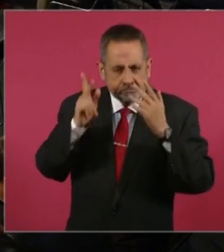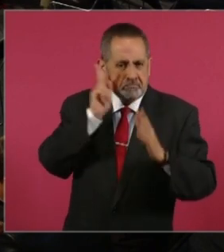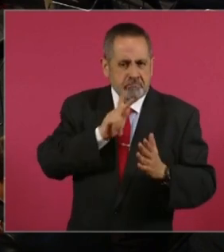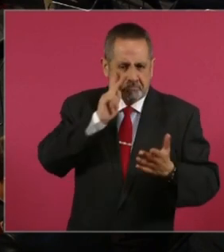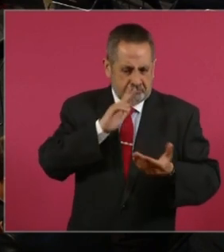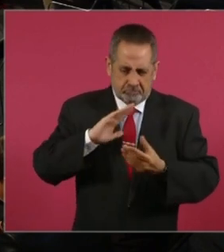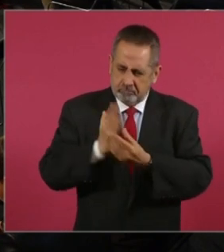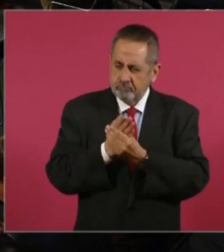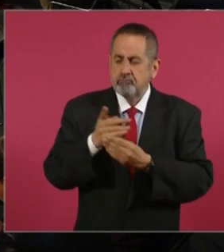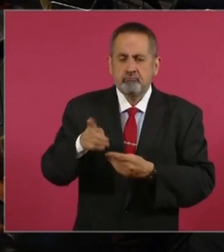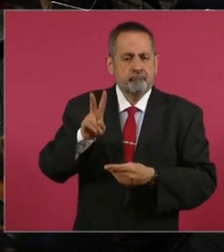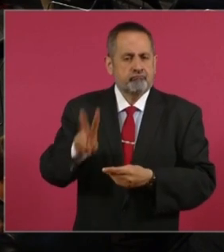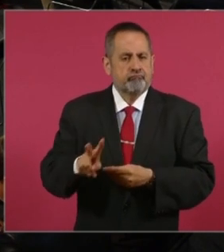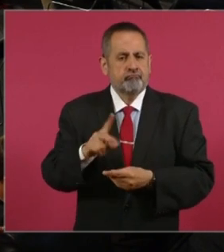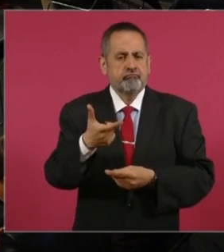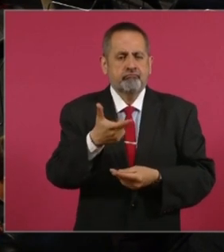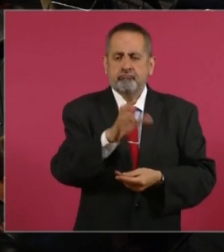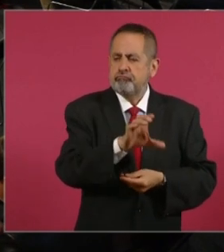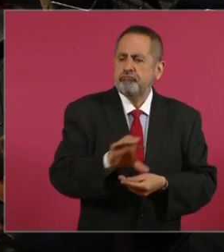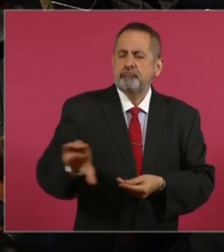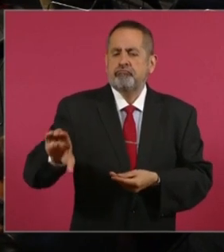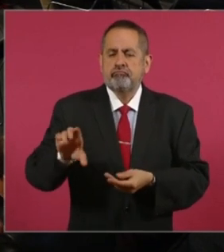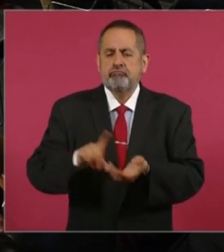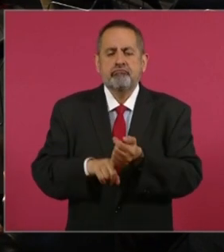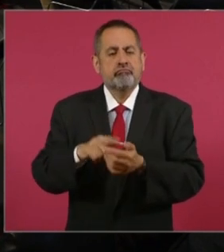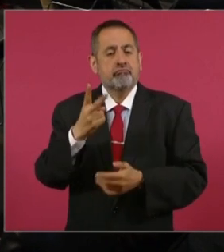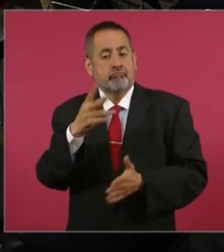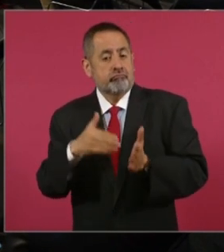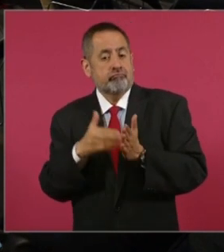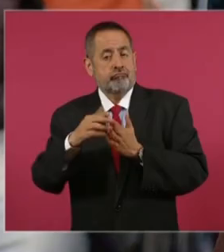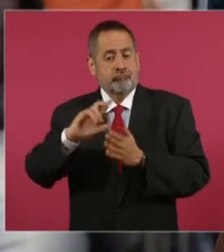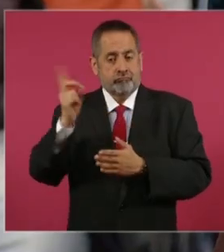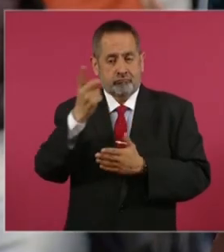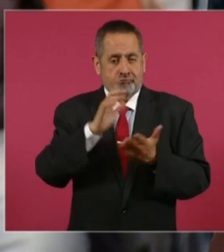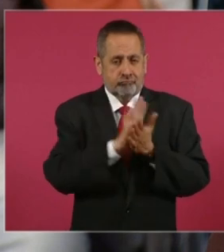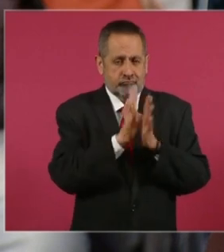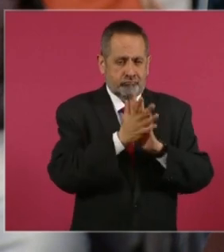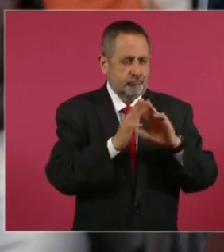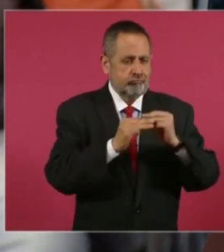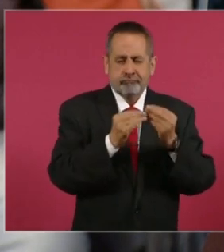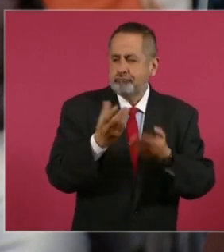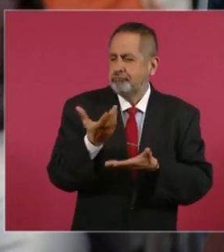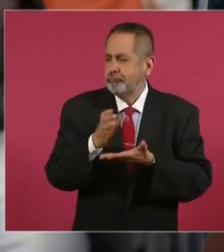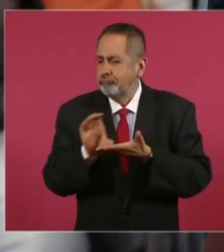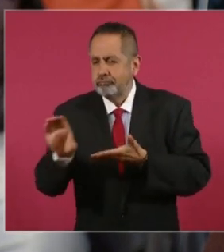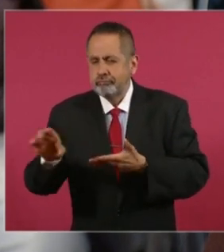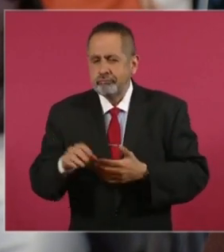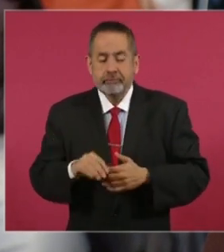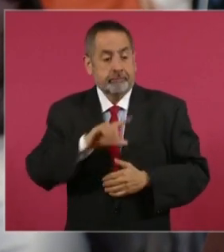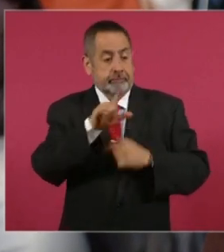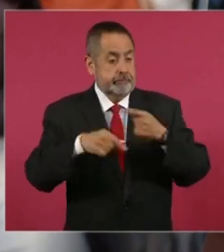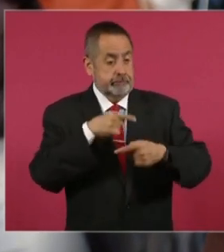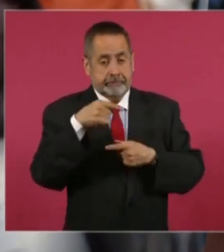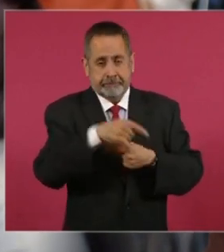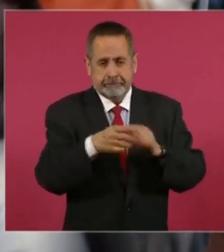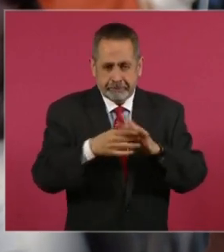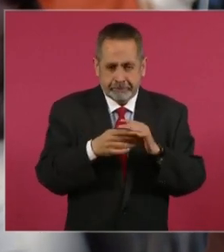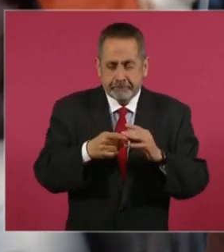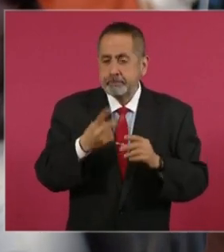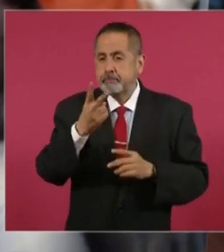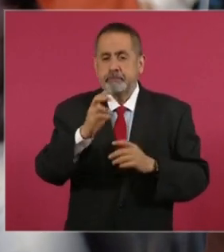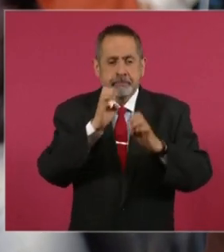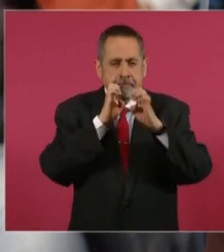sustancial de que usted había recibido cerca de dos millones de dólares por parte del crimen organizado. Esto después, según el autor, de revisar dos